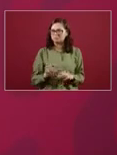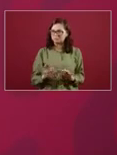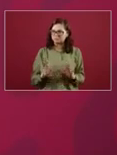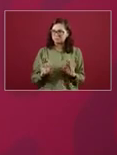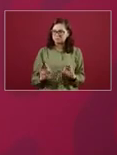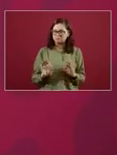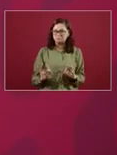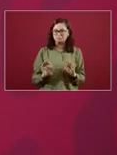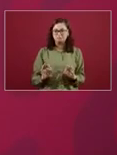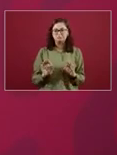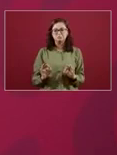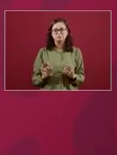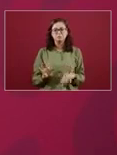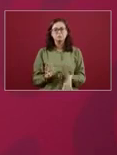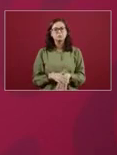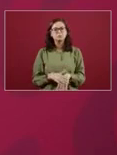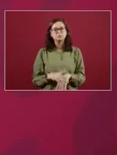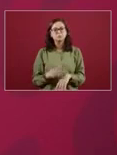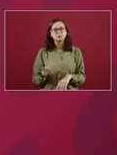porque